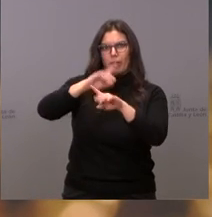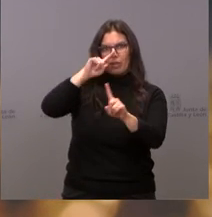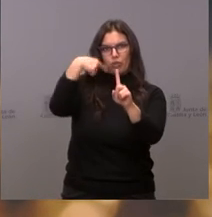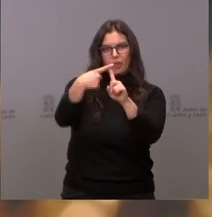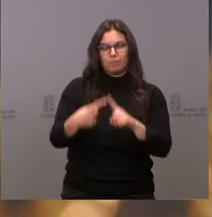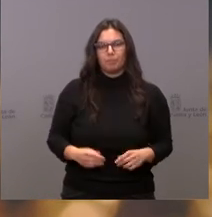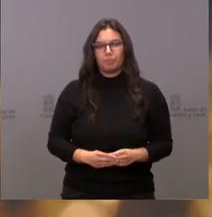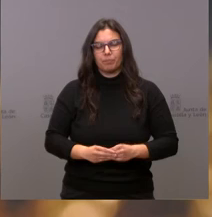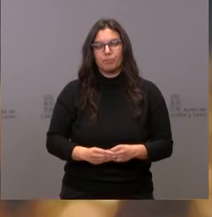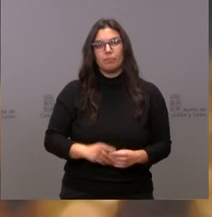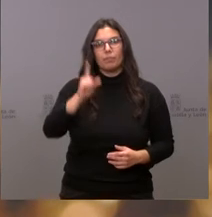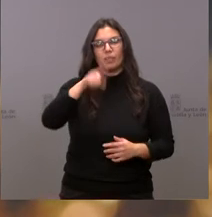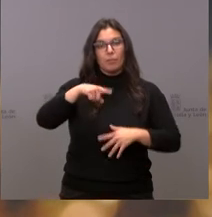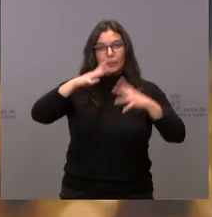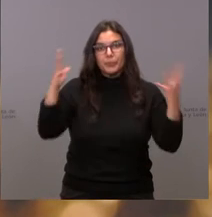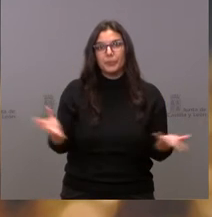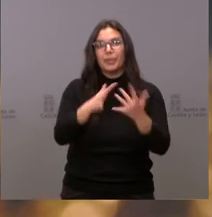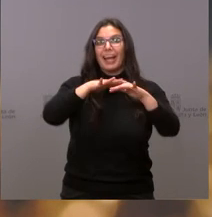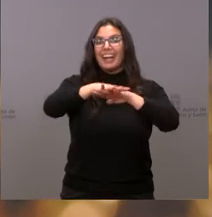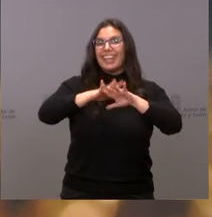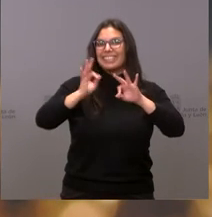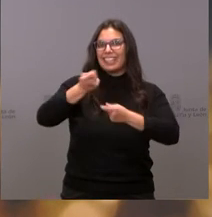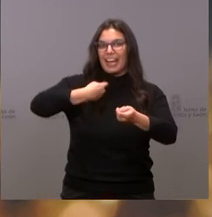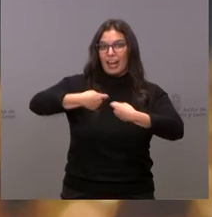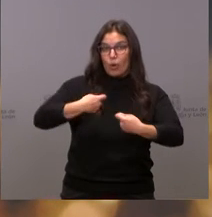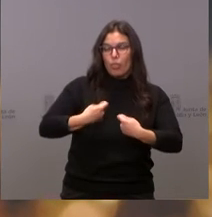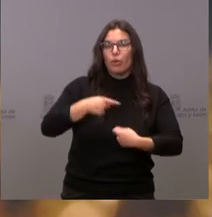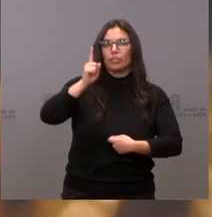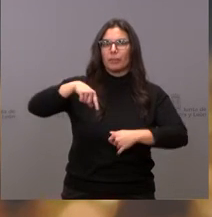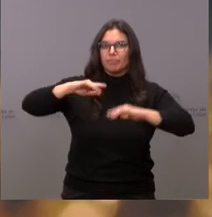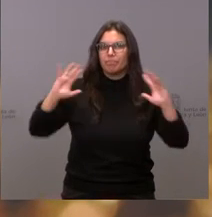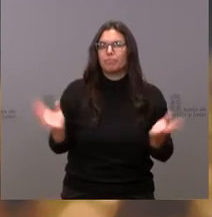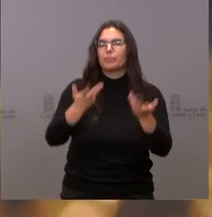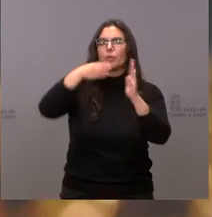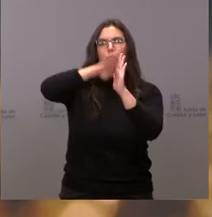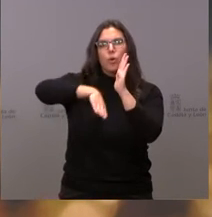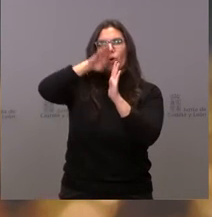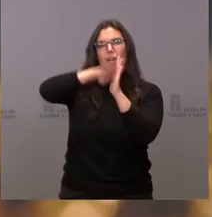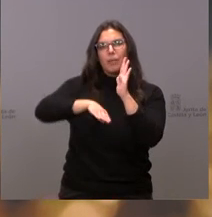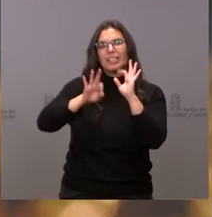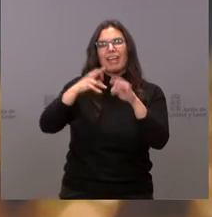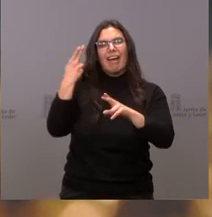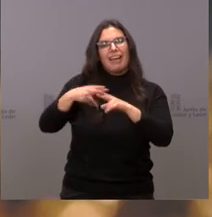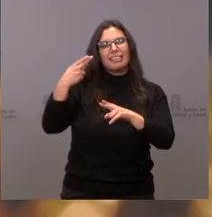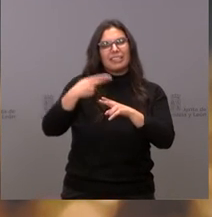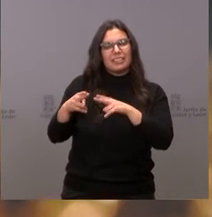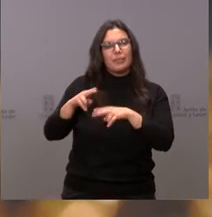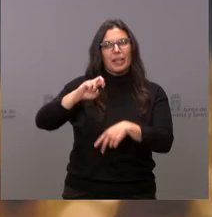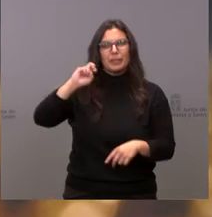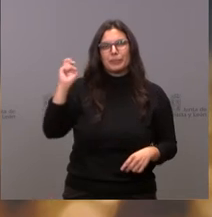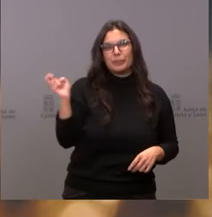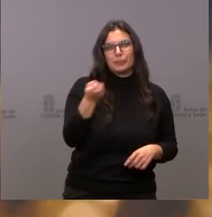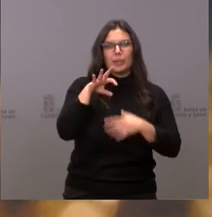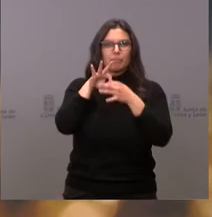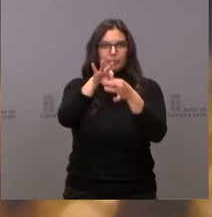vamos a potenciar las redes de negocio vamos a impulsar la programación de actividades que vayan en esa línea